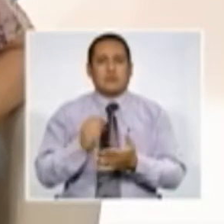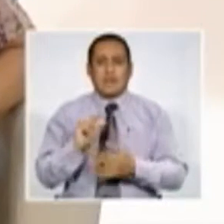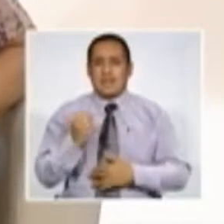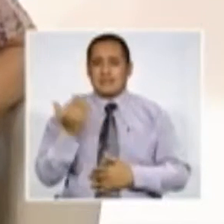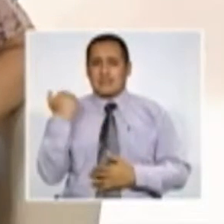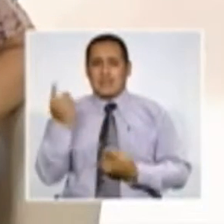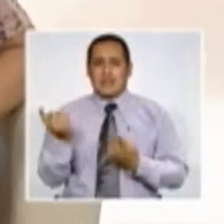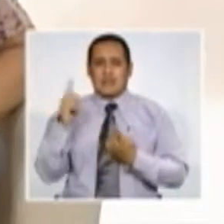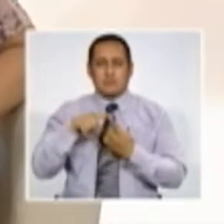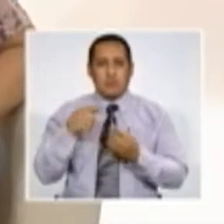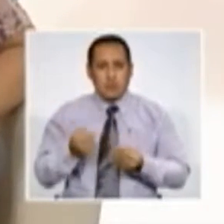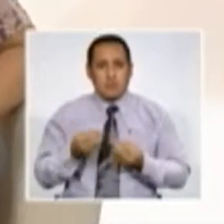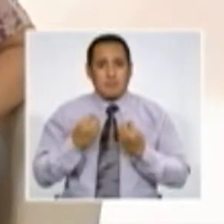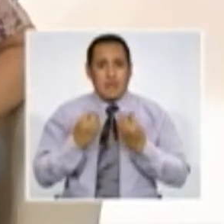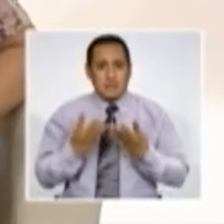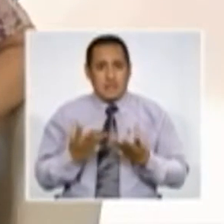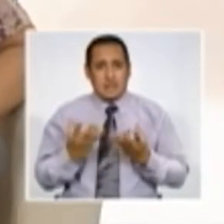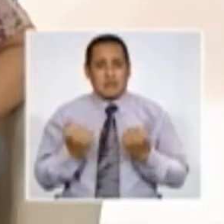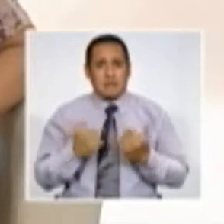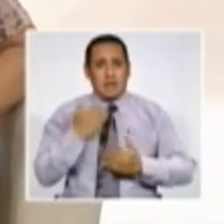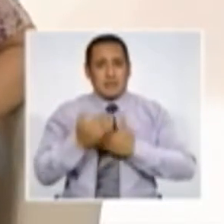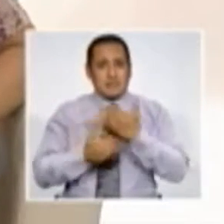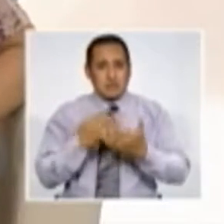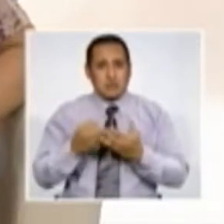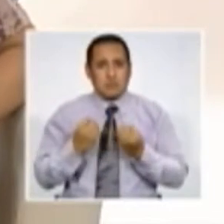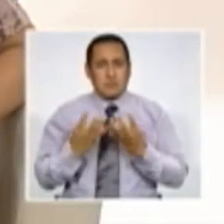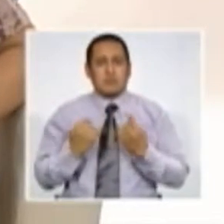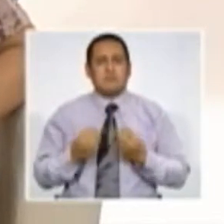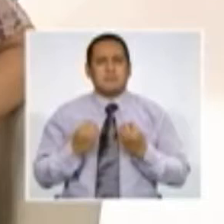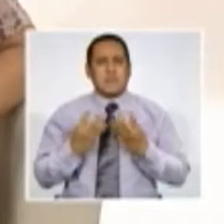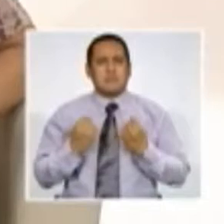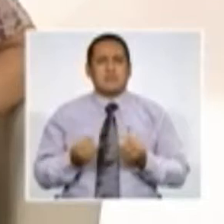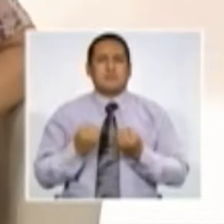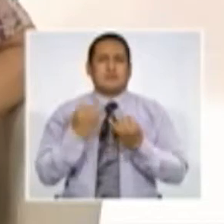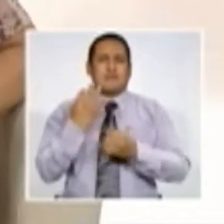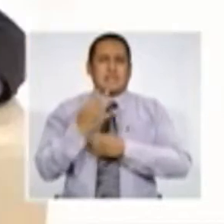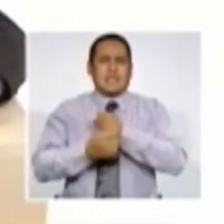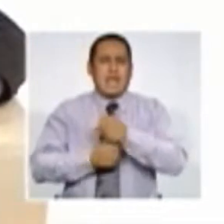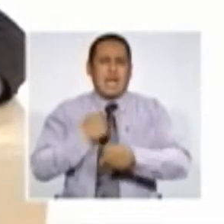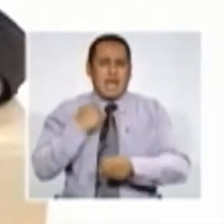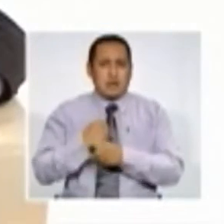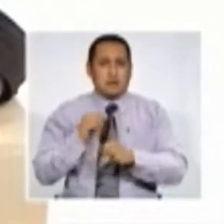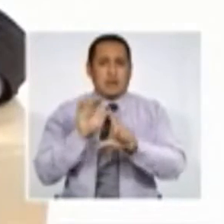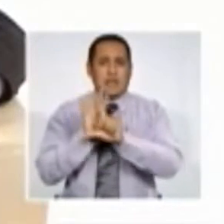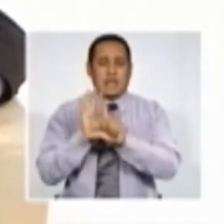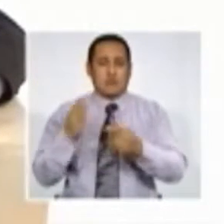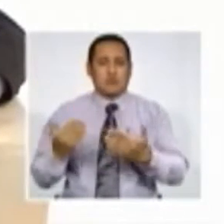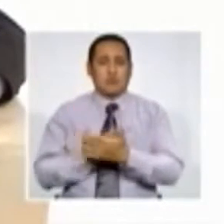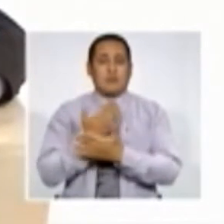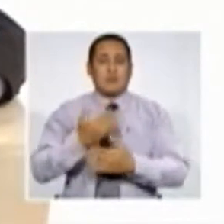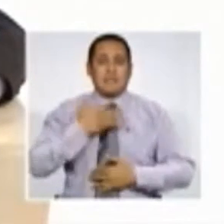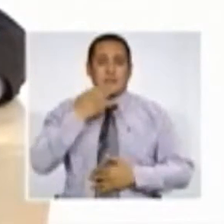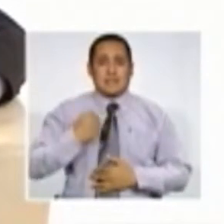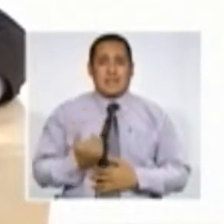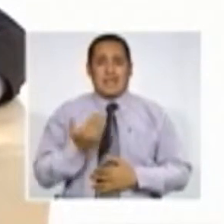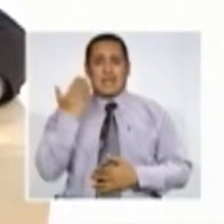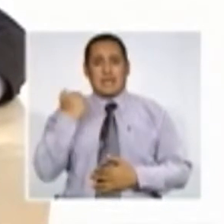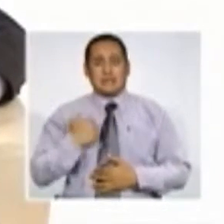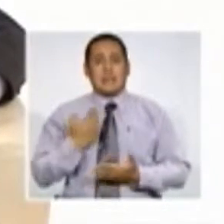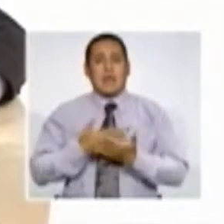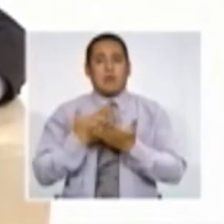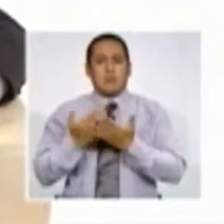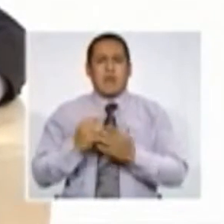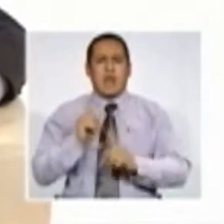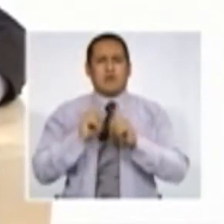pagos. ¿Hasta el momento va bien? No, hasta el momento va bien, porque ya son varios años de vigencia de esta ley y si bien